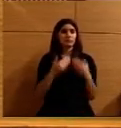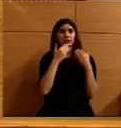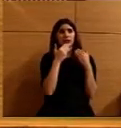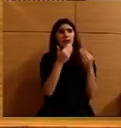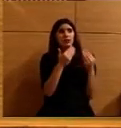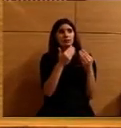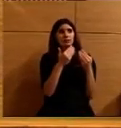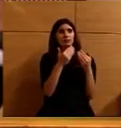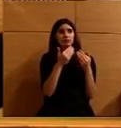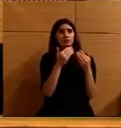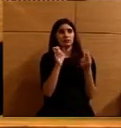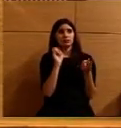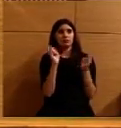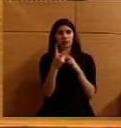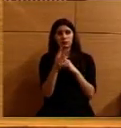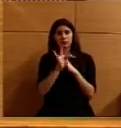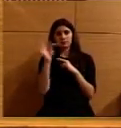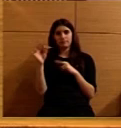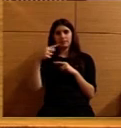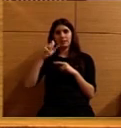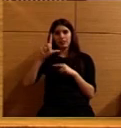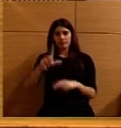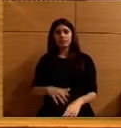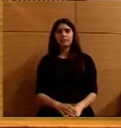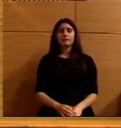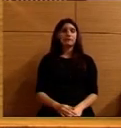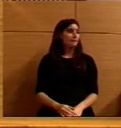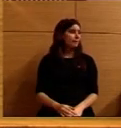Gracias, señor Bielsa. Señora Gil.